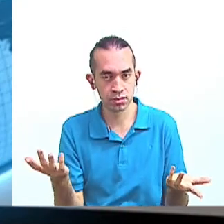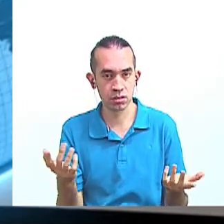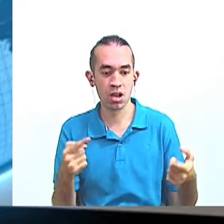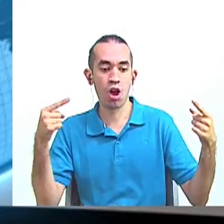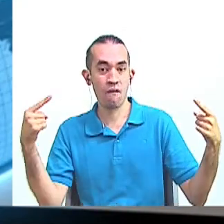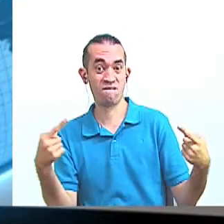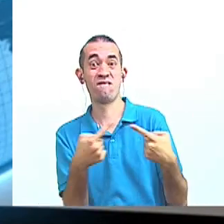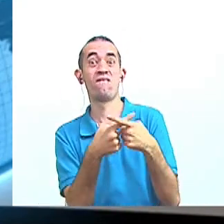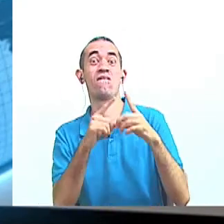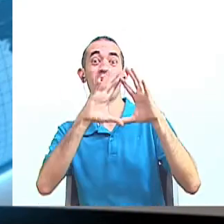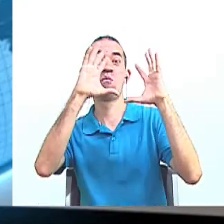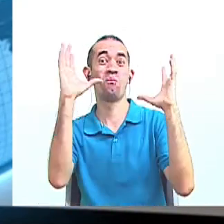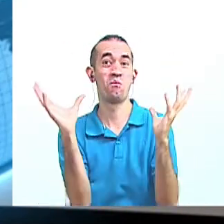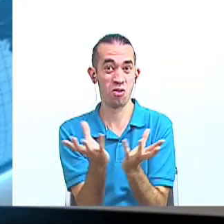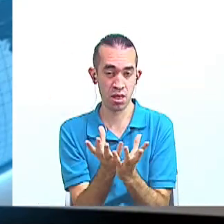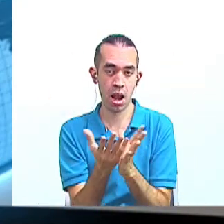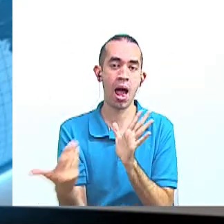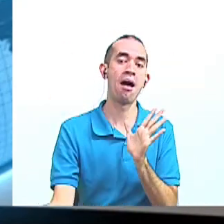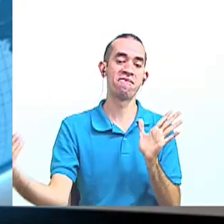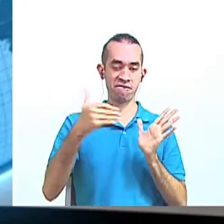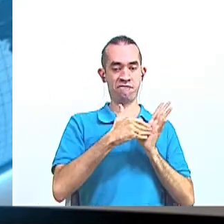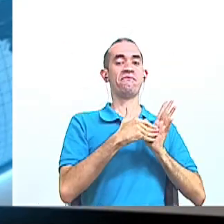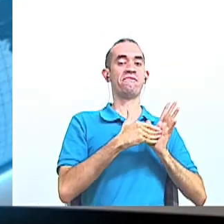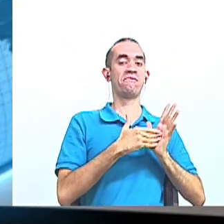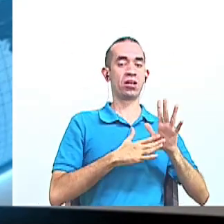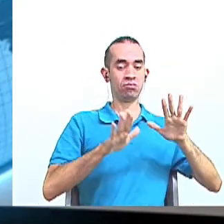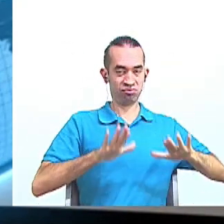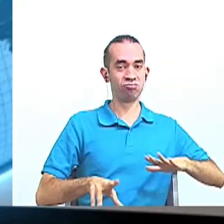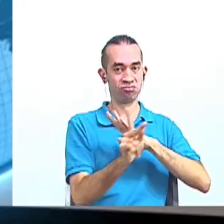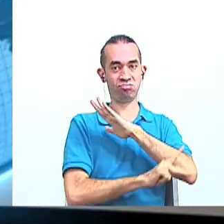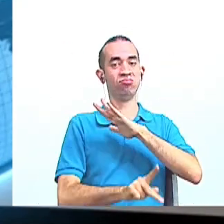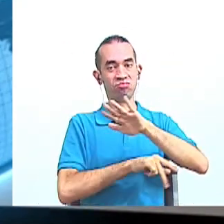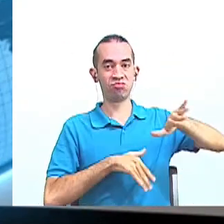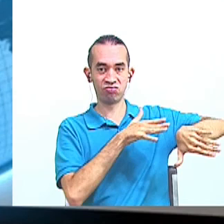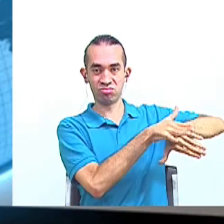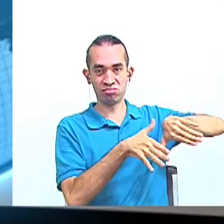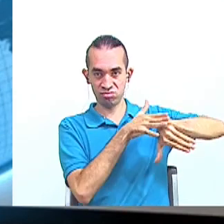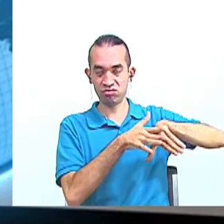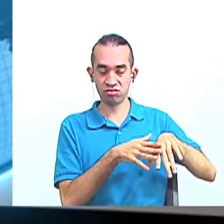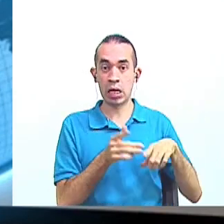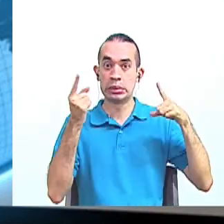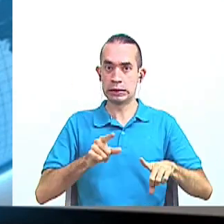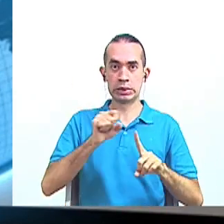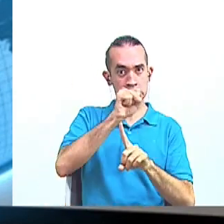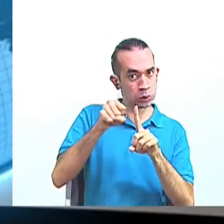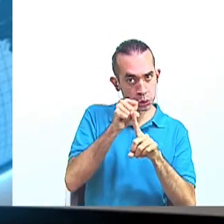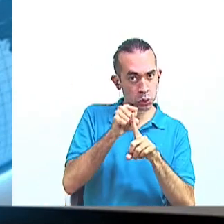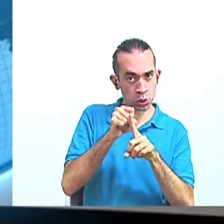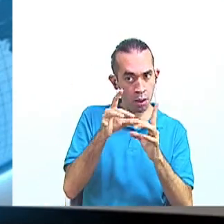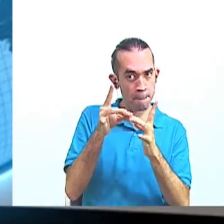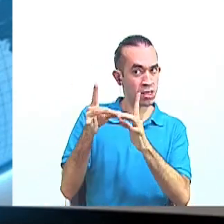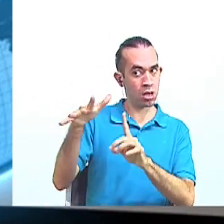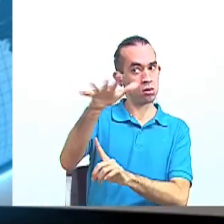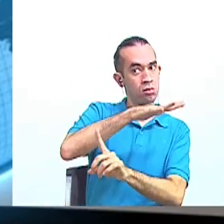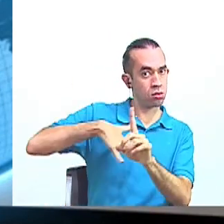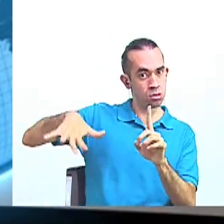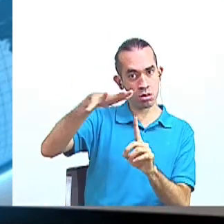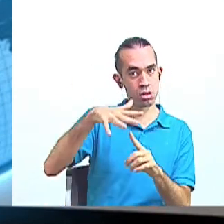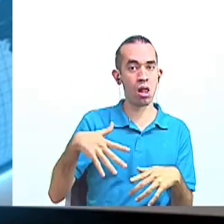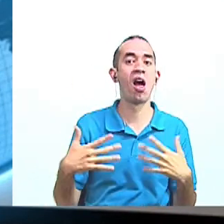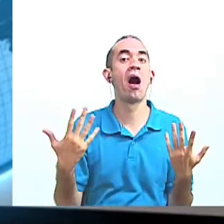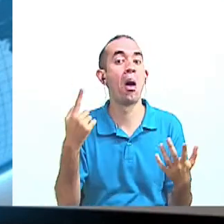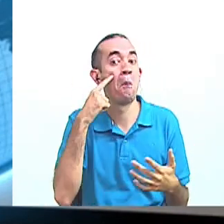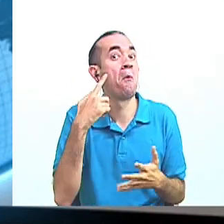conflicto mundial afecta directamente a nuestro país, va a generar una coyuntura muy especial y pareciera que ahora